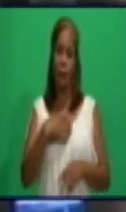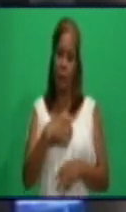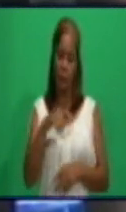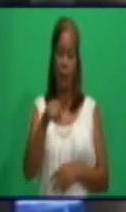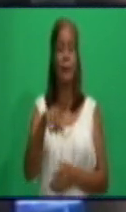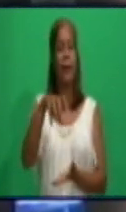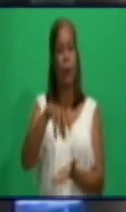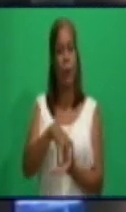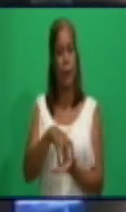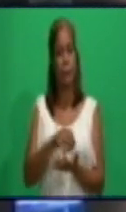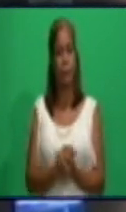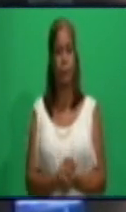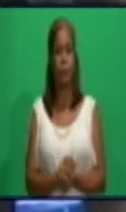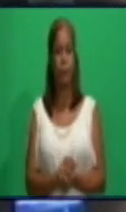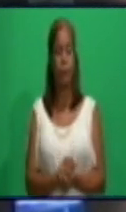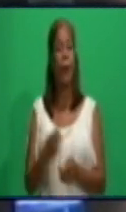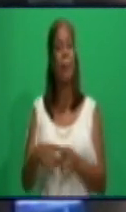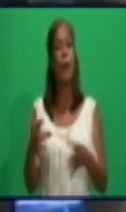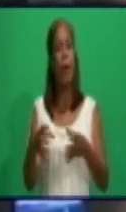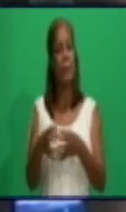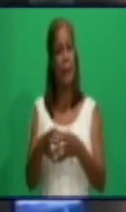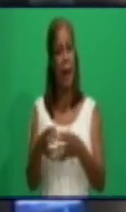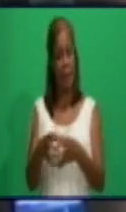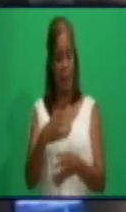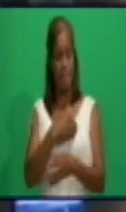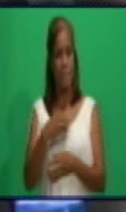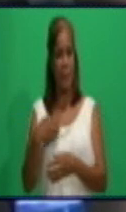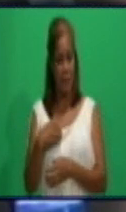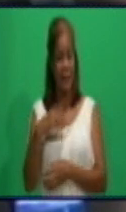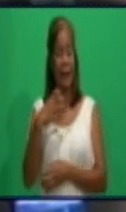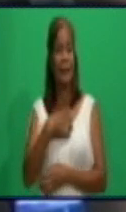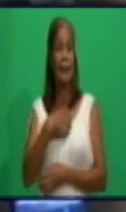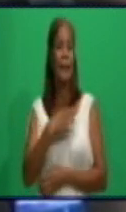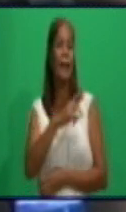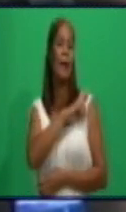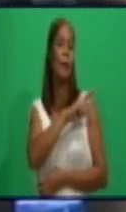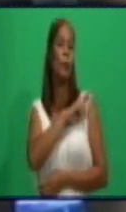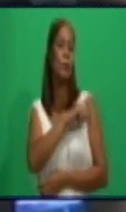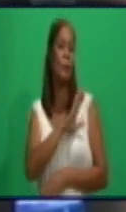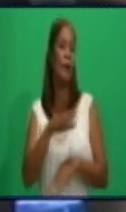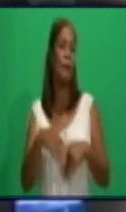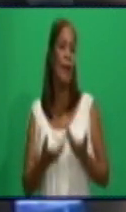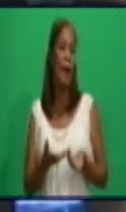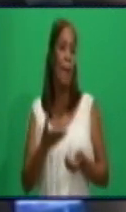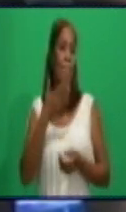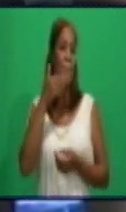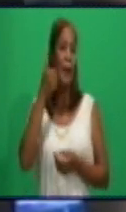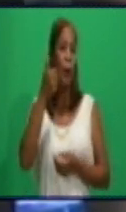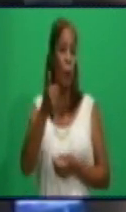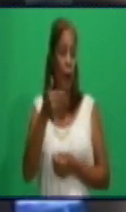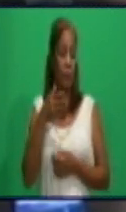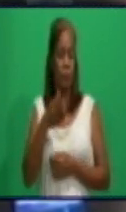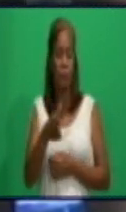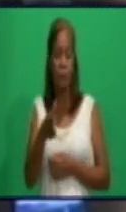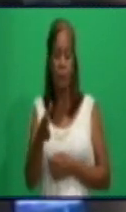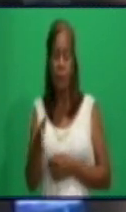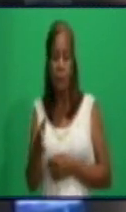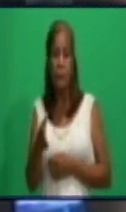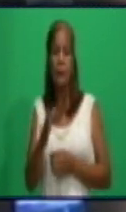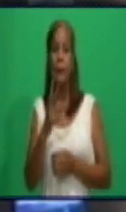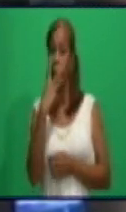algo primario, la brigada médica que tenemos ahí tiene la responsabilidad de garantizar el proceso asistencial de los